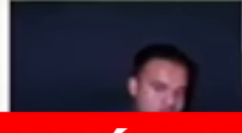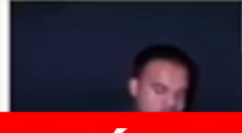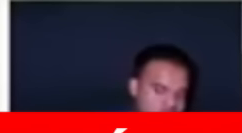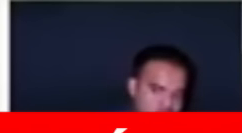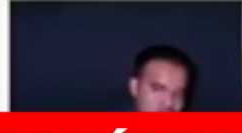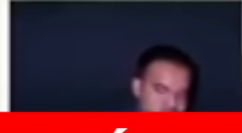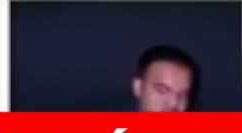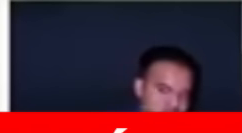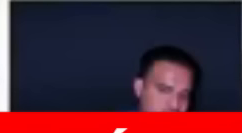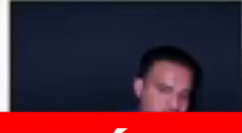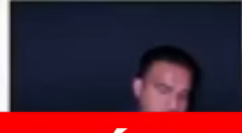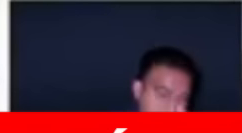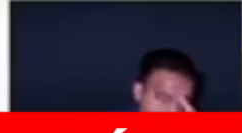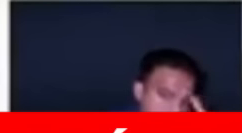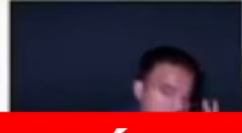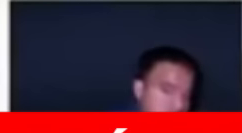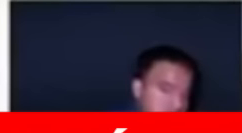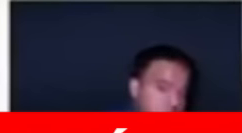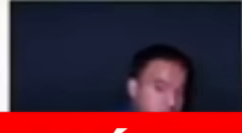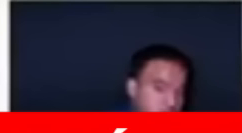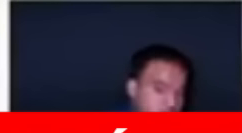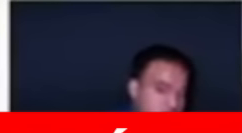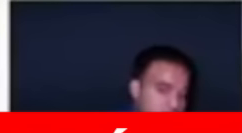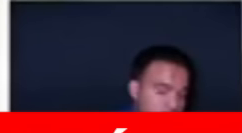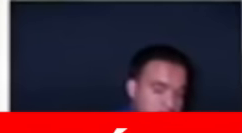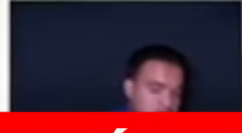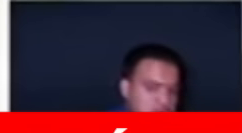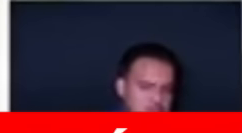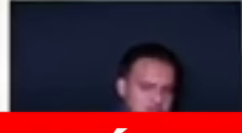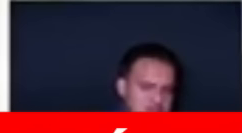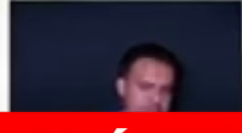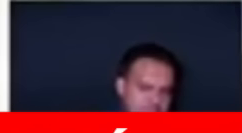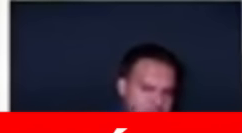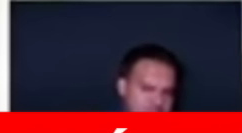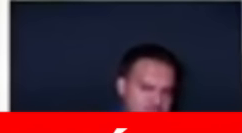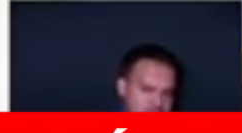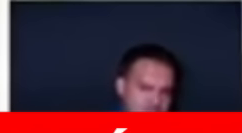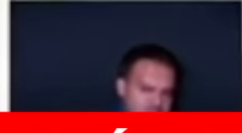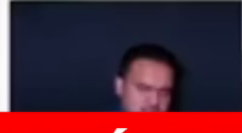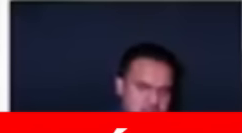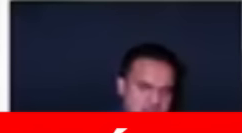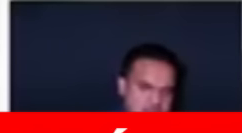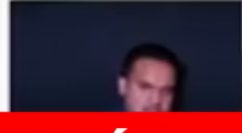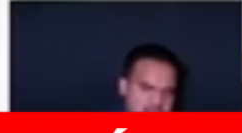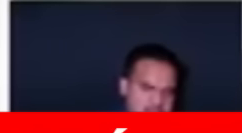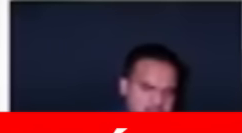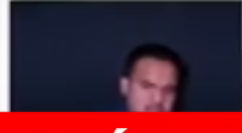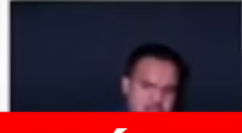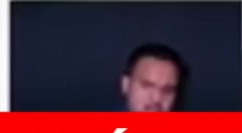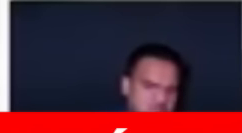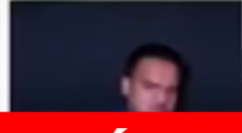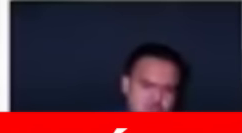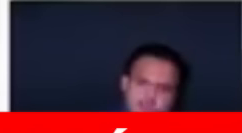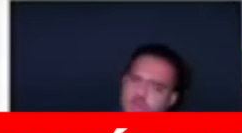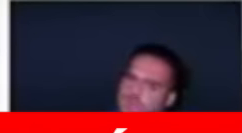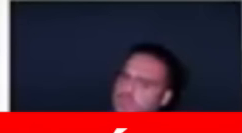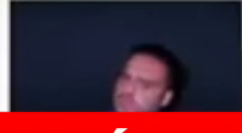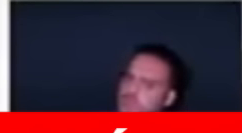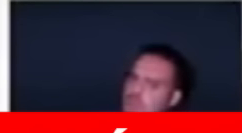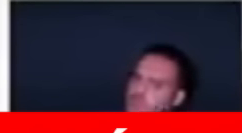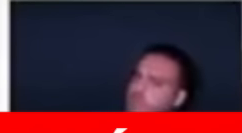El enemigo en México no es la crítica. El enemigo en México no es una